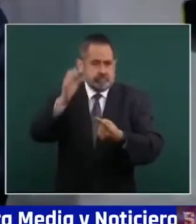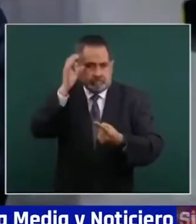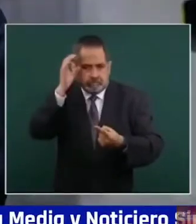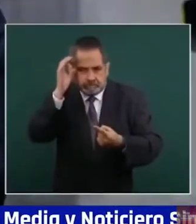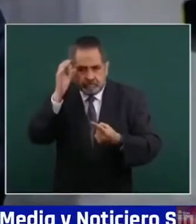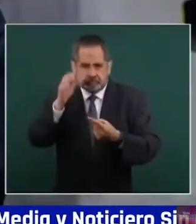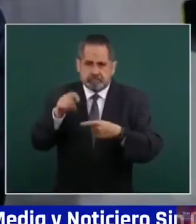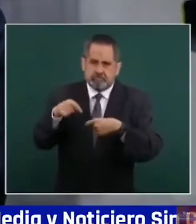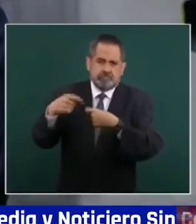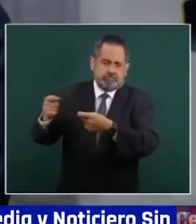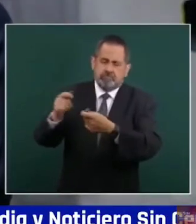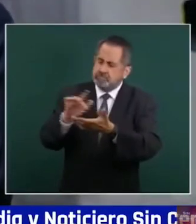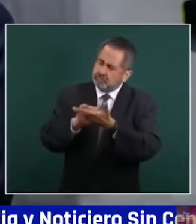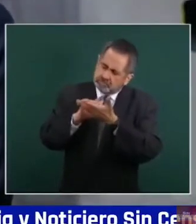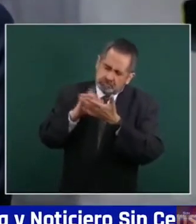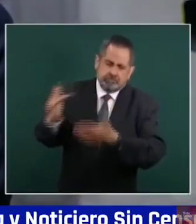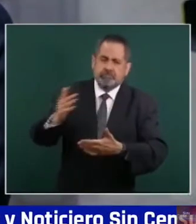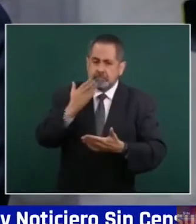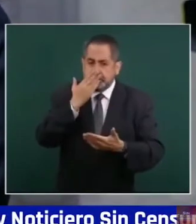disparó